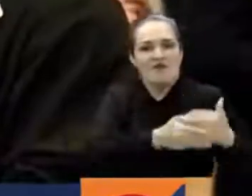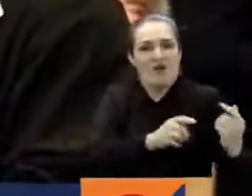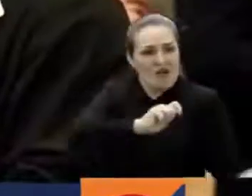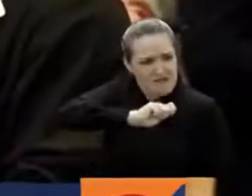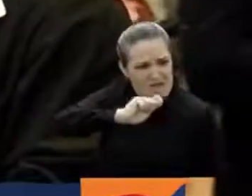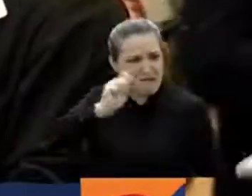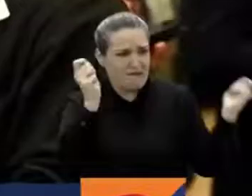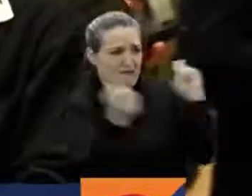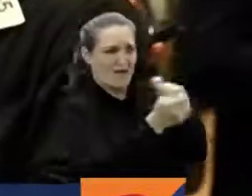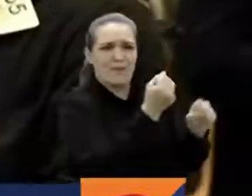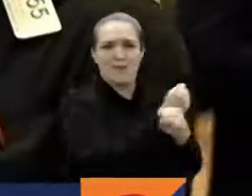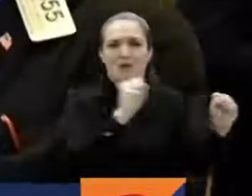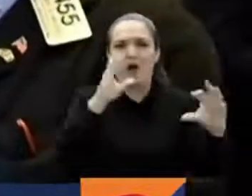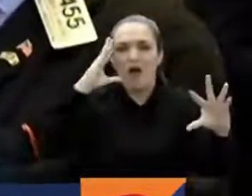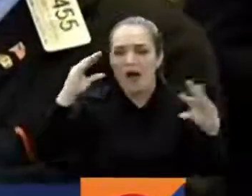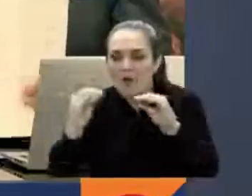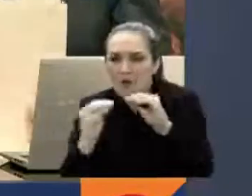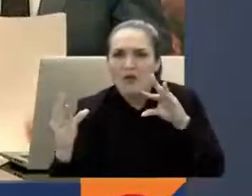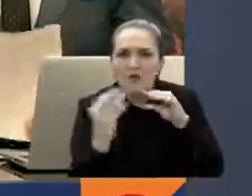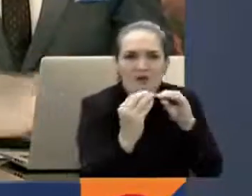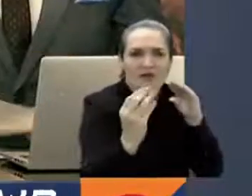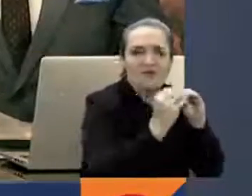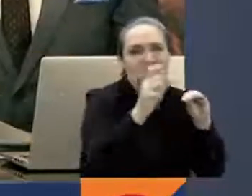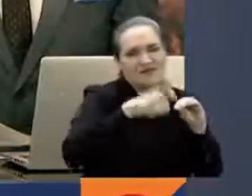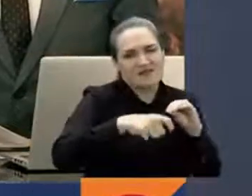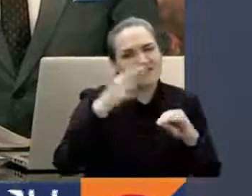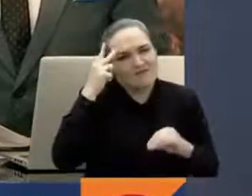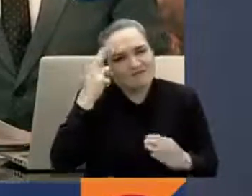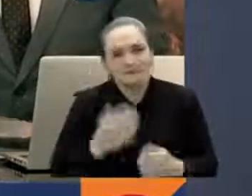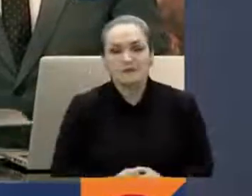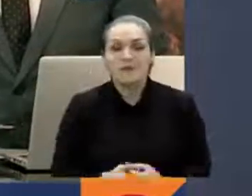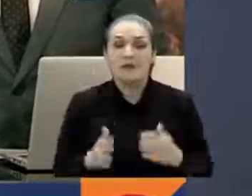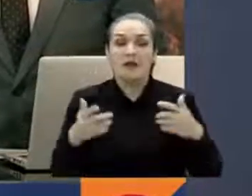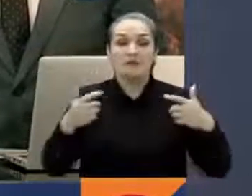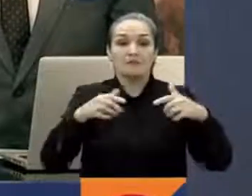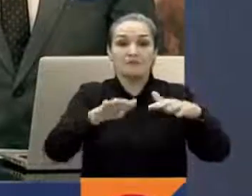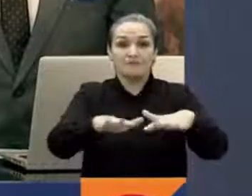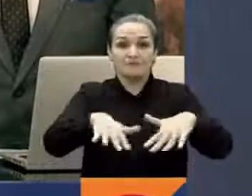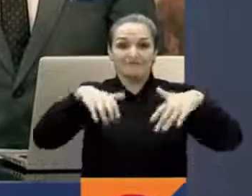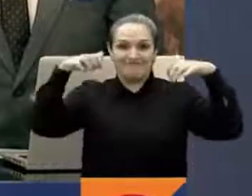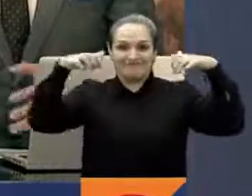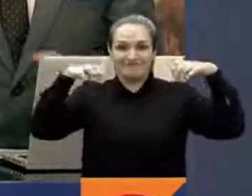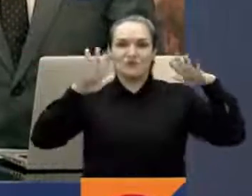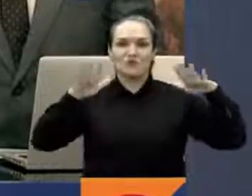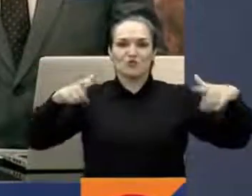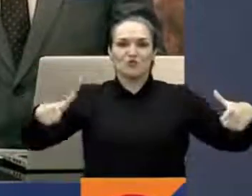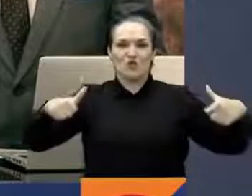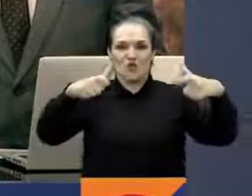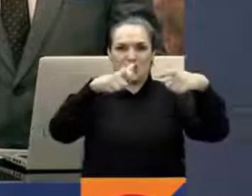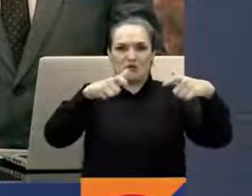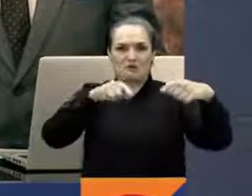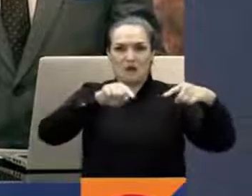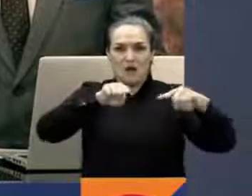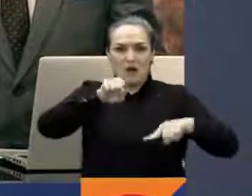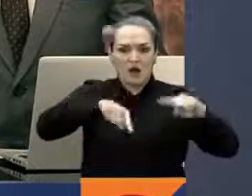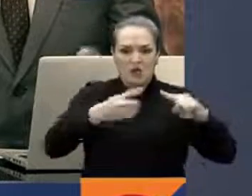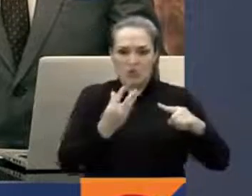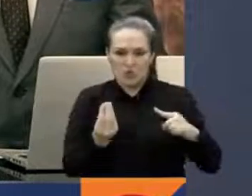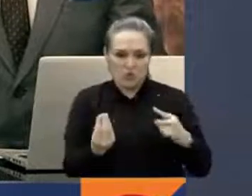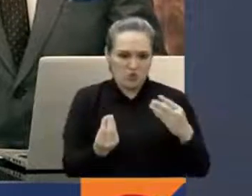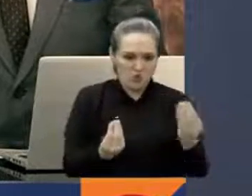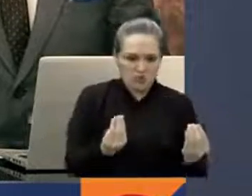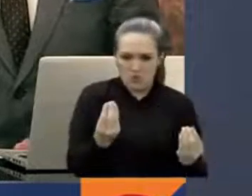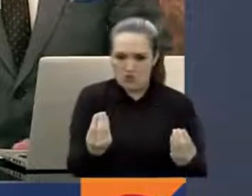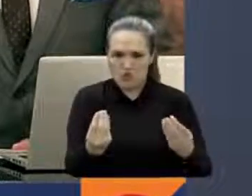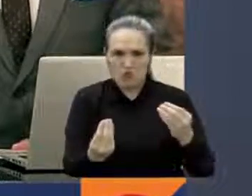y consensuada con los actores del mercado. Y en el Congreso de la República ya comienzan a conocerse las diferentes posiciones de las bancadas